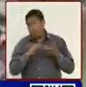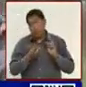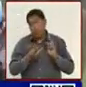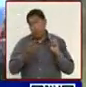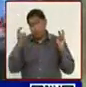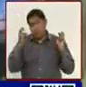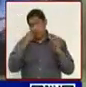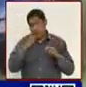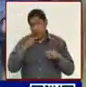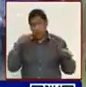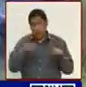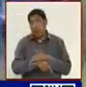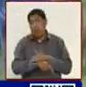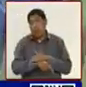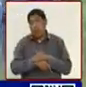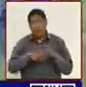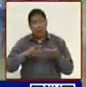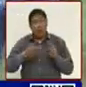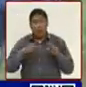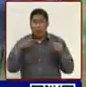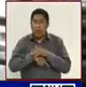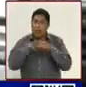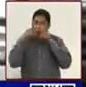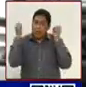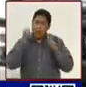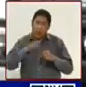que era asesinato por